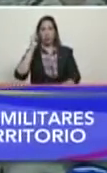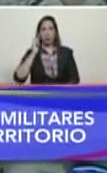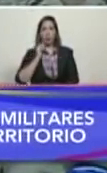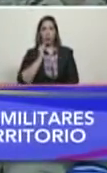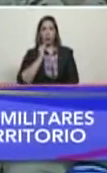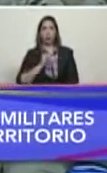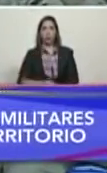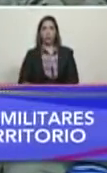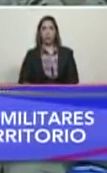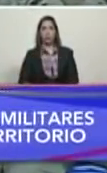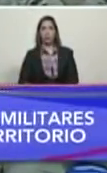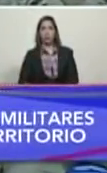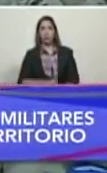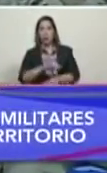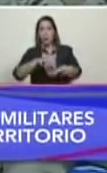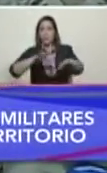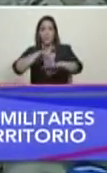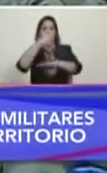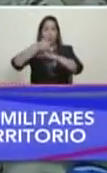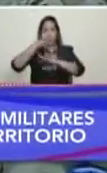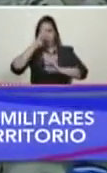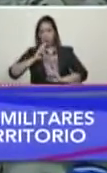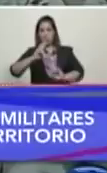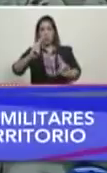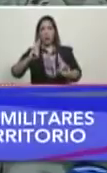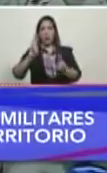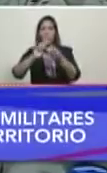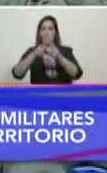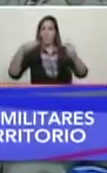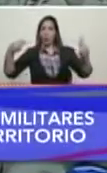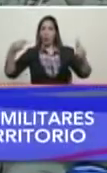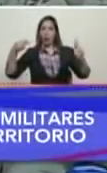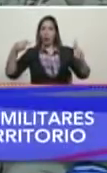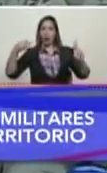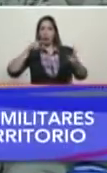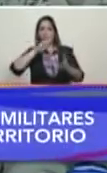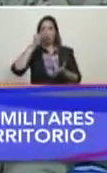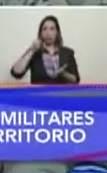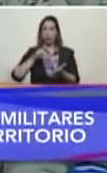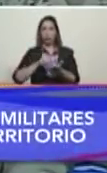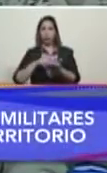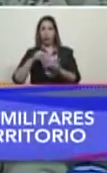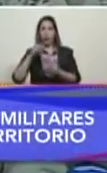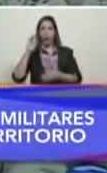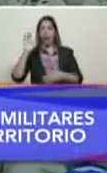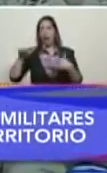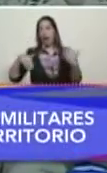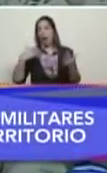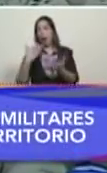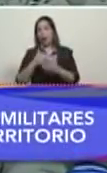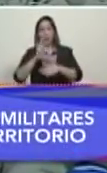de mayor peso e impacto nacional, hasta los jefes militares